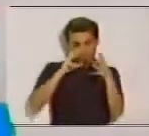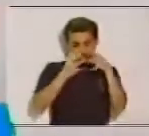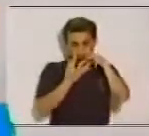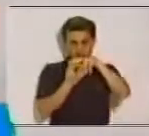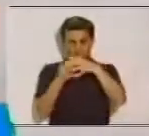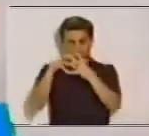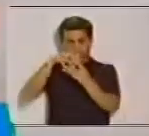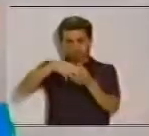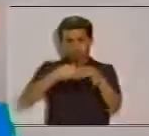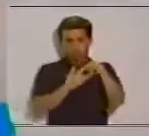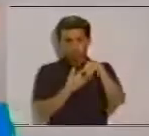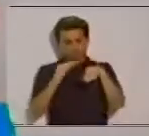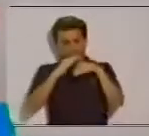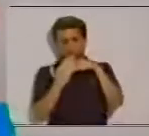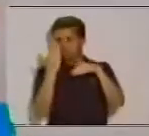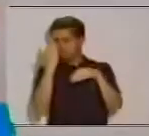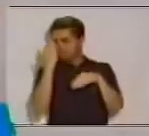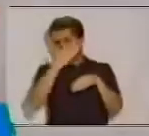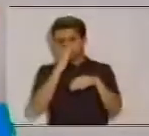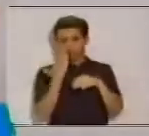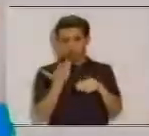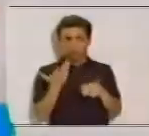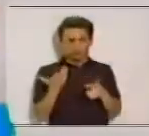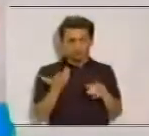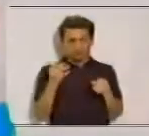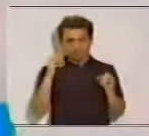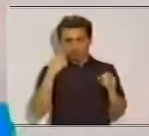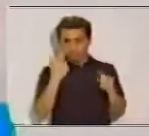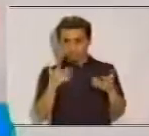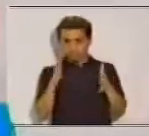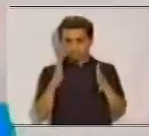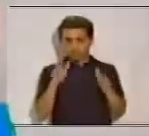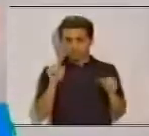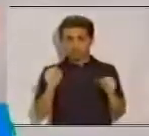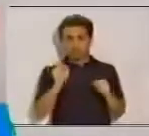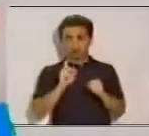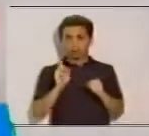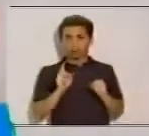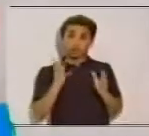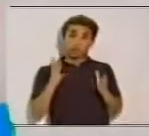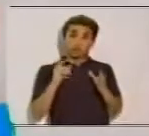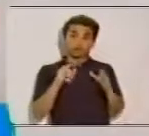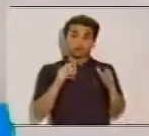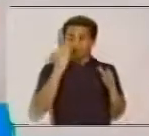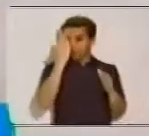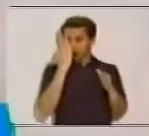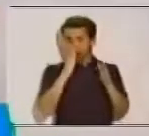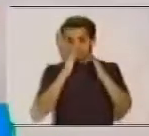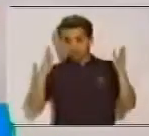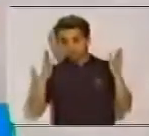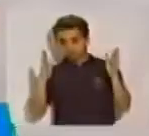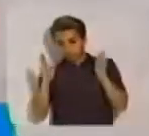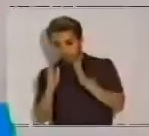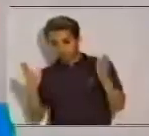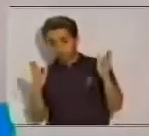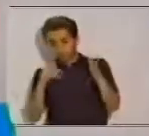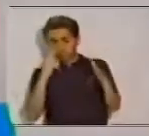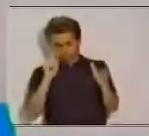¿Se parecen? ¿Son semejantes? ¿Habrá uno más grande que el otro?